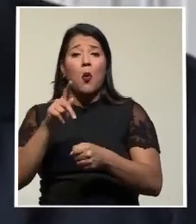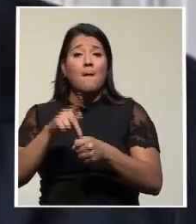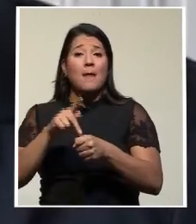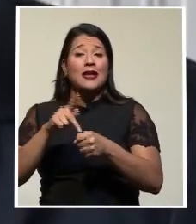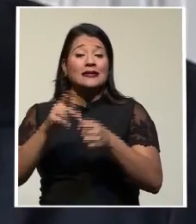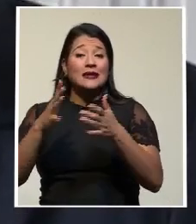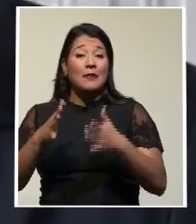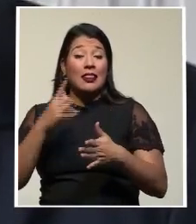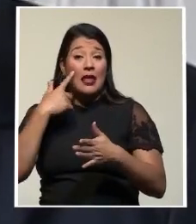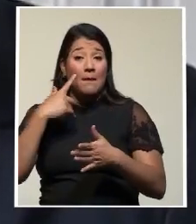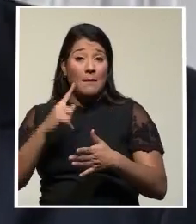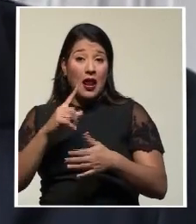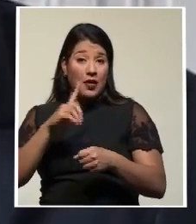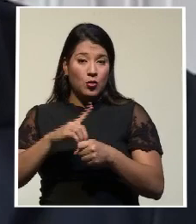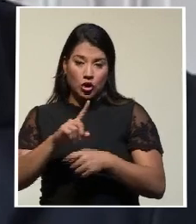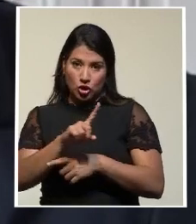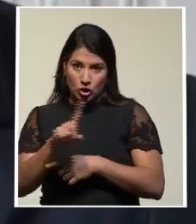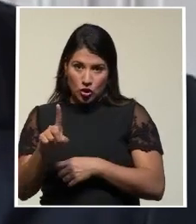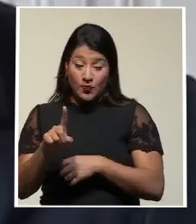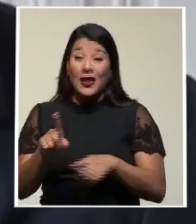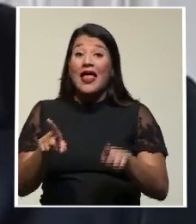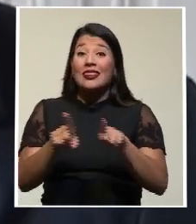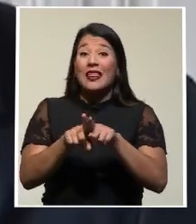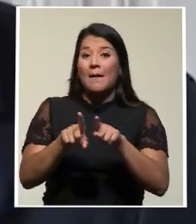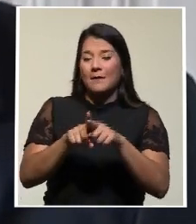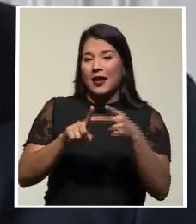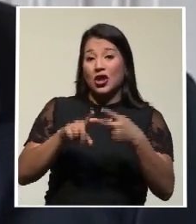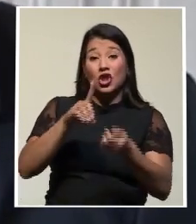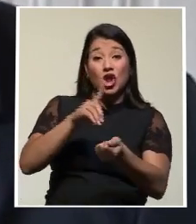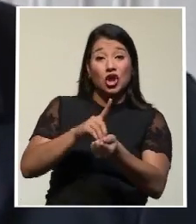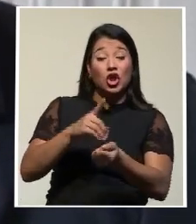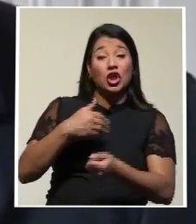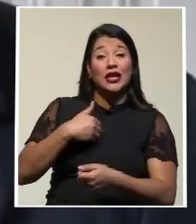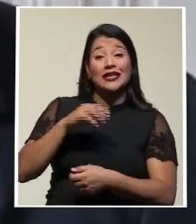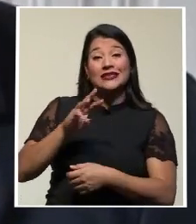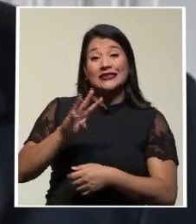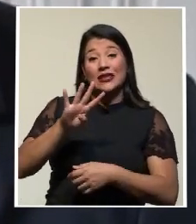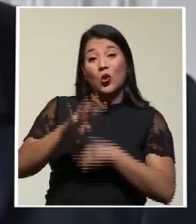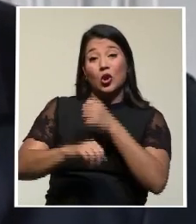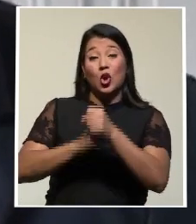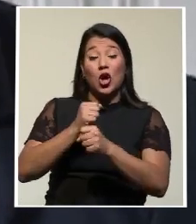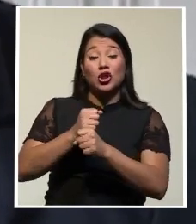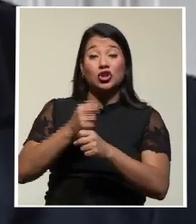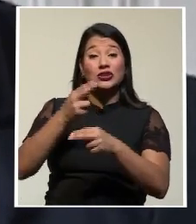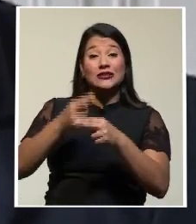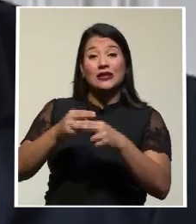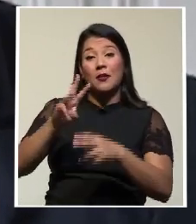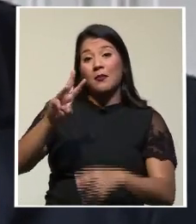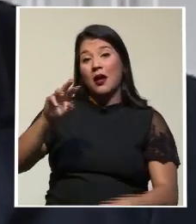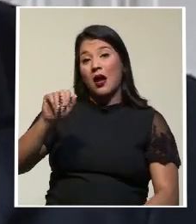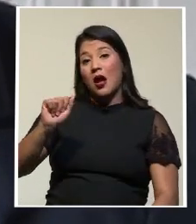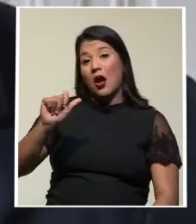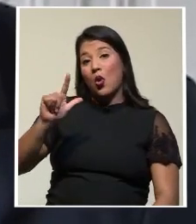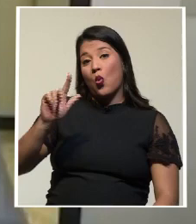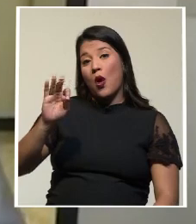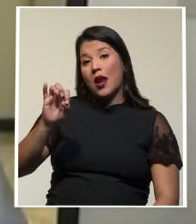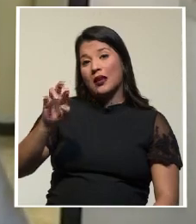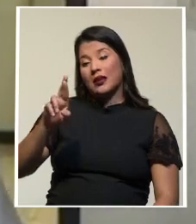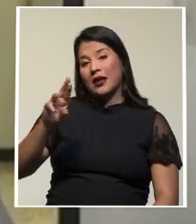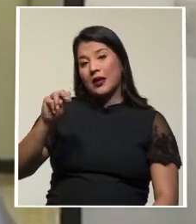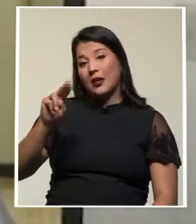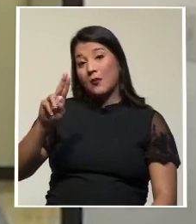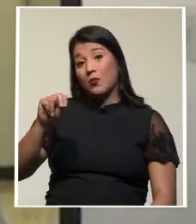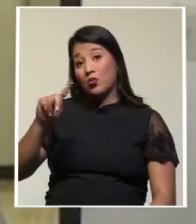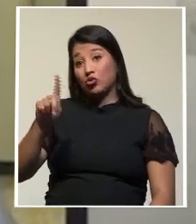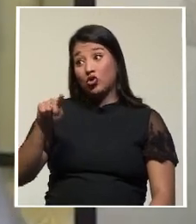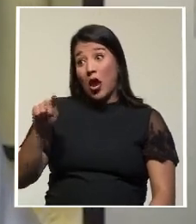de las rectificaciones que se dio fue la del doctor de 64 años de edad, Walter Muñoz, hoy diputado de la República y quien